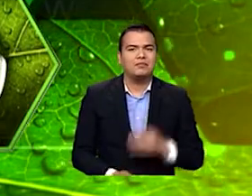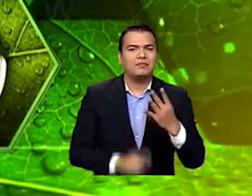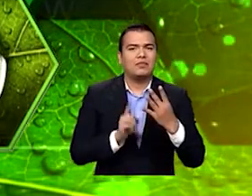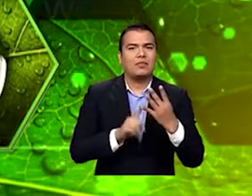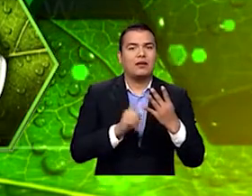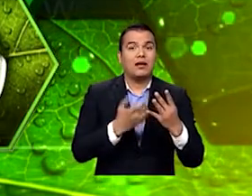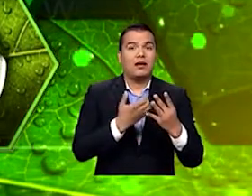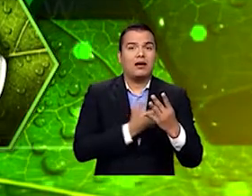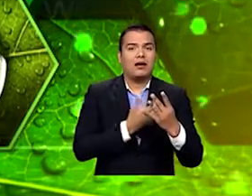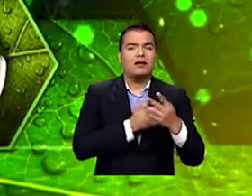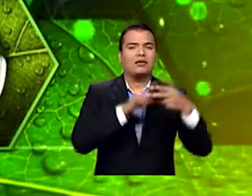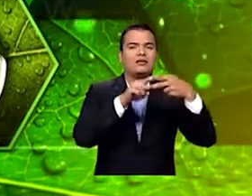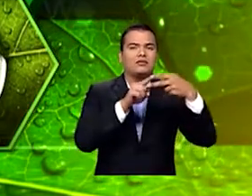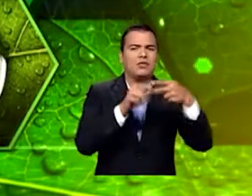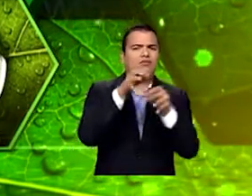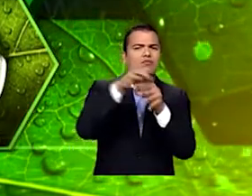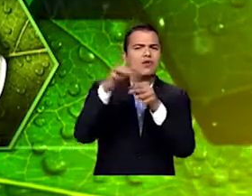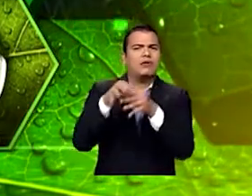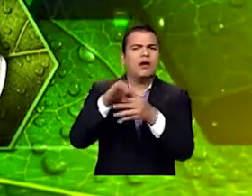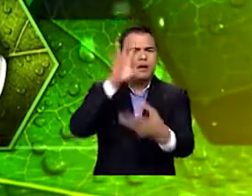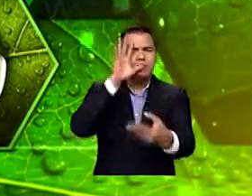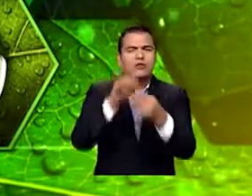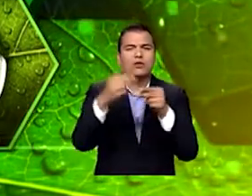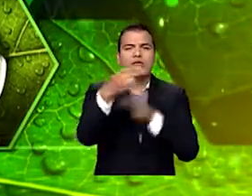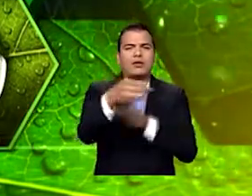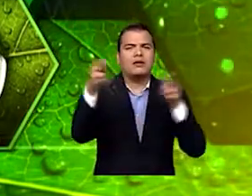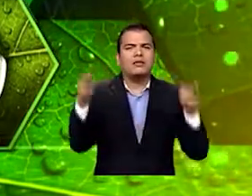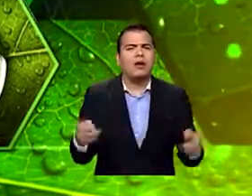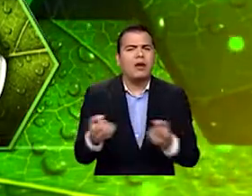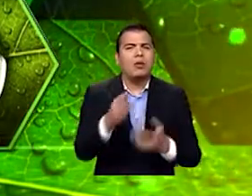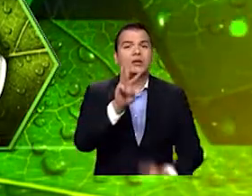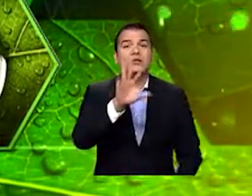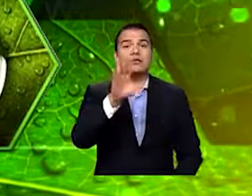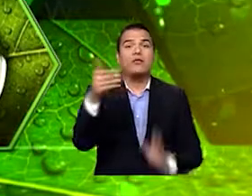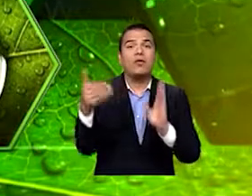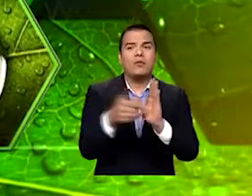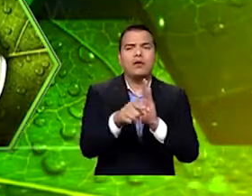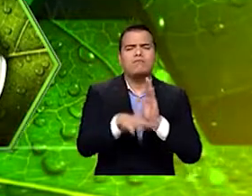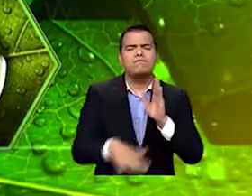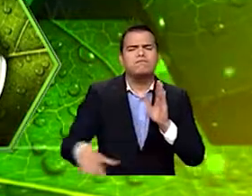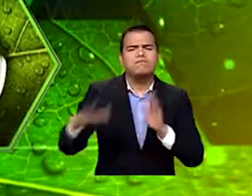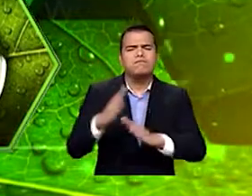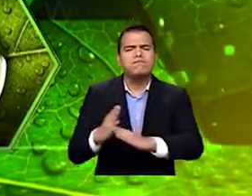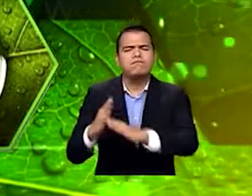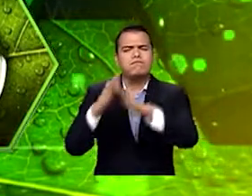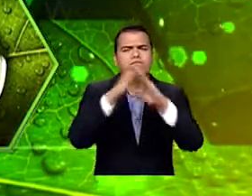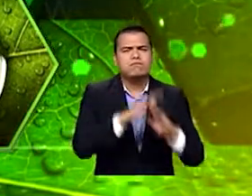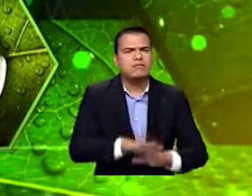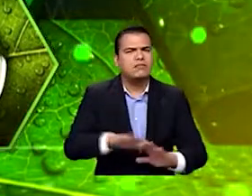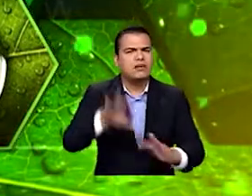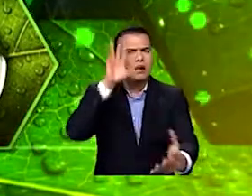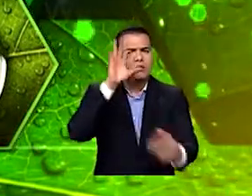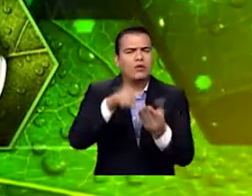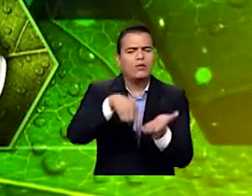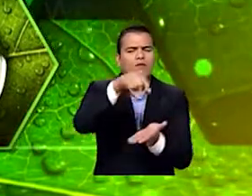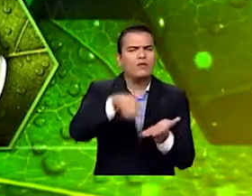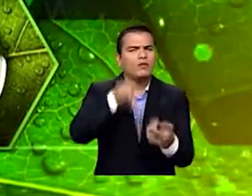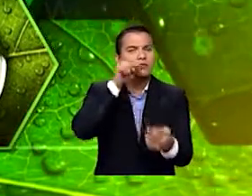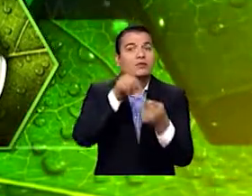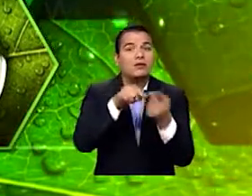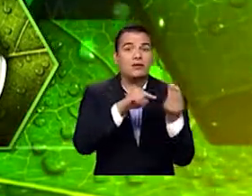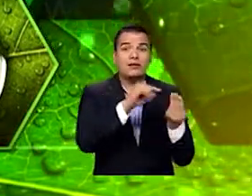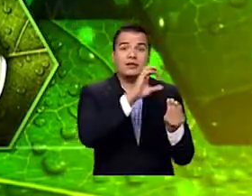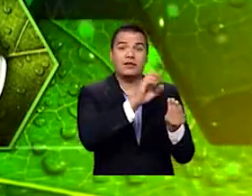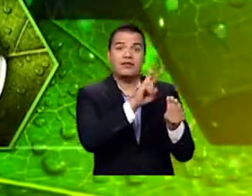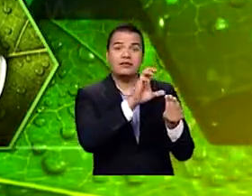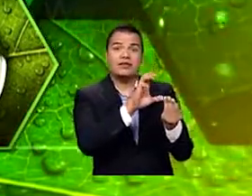Tula se comprometieron a proteger 35.000 hectáreas de páramo que comparten ambos municipios. Firmaron un compromiso en el que se unen al trabajo de CBC y el Batallón